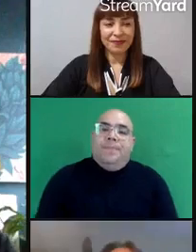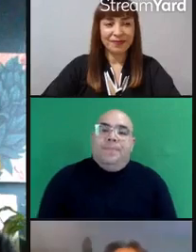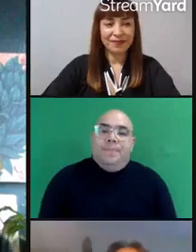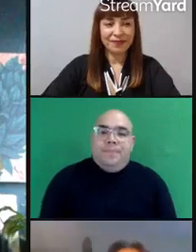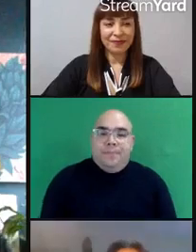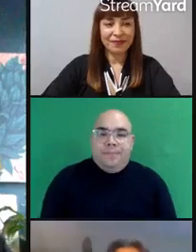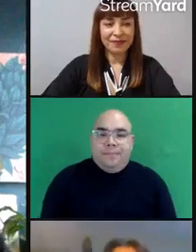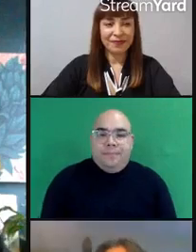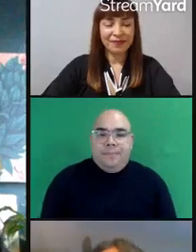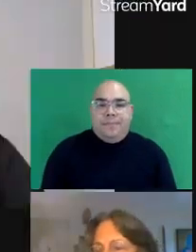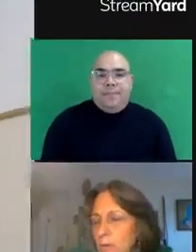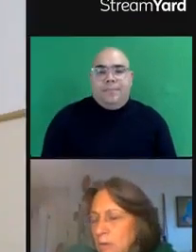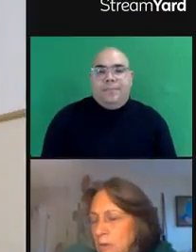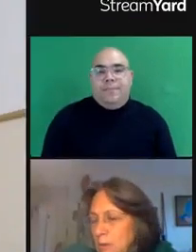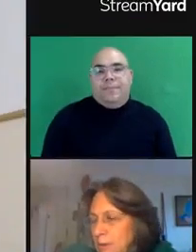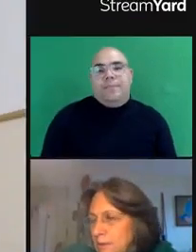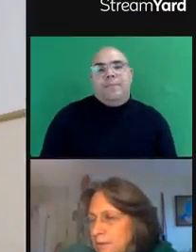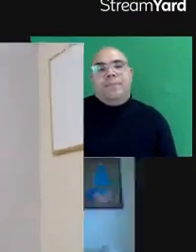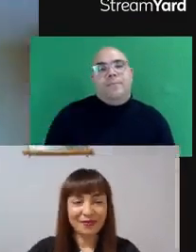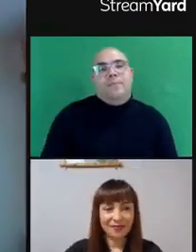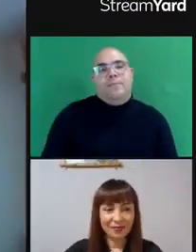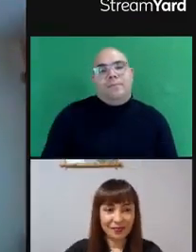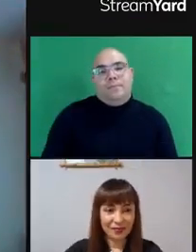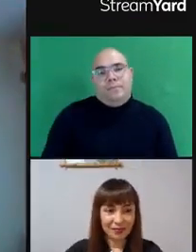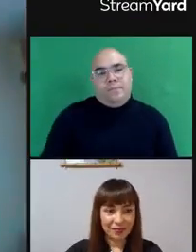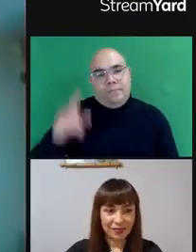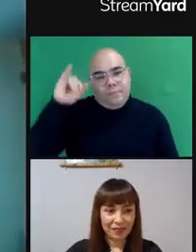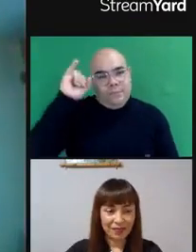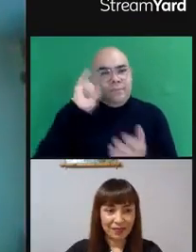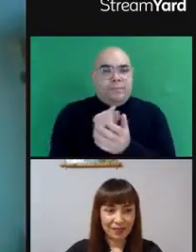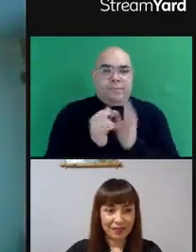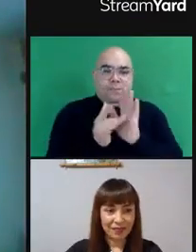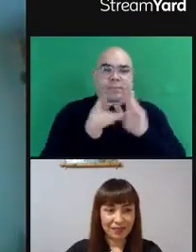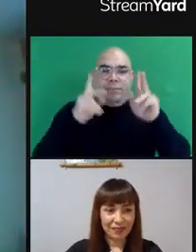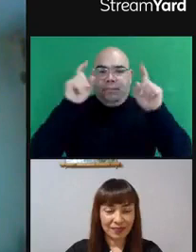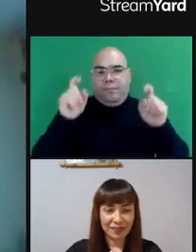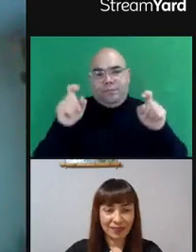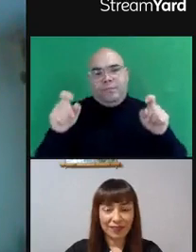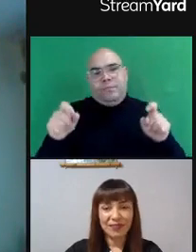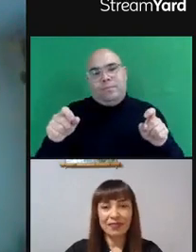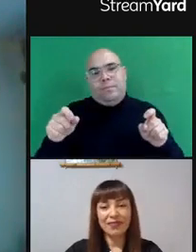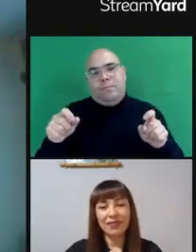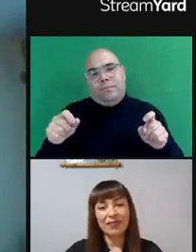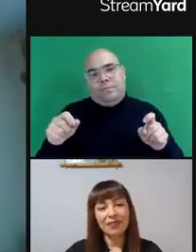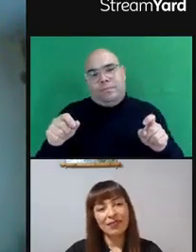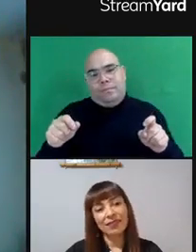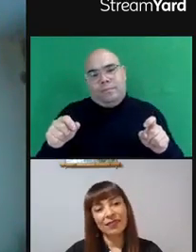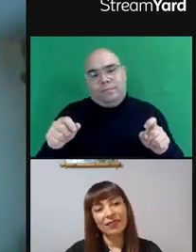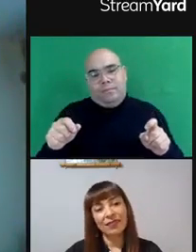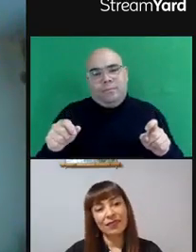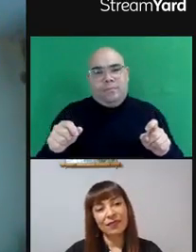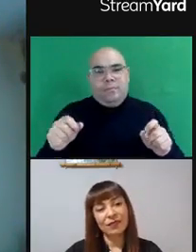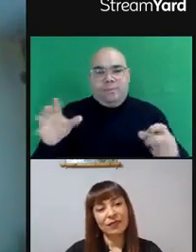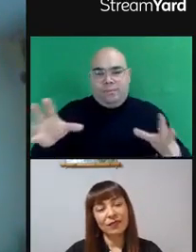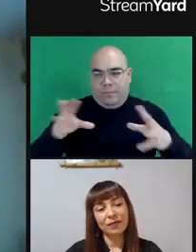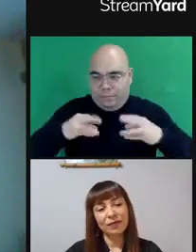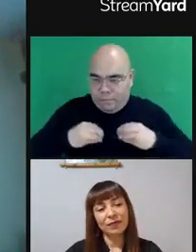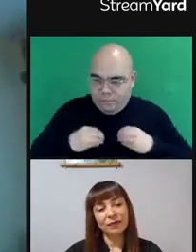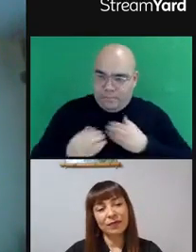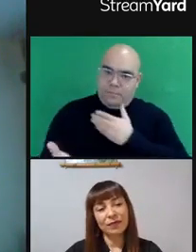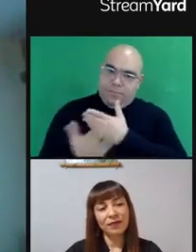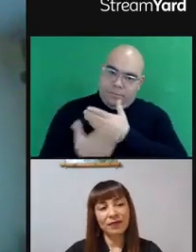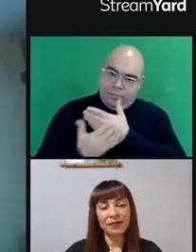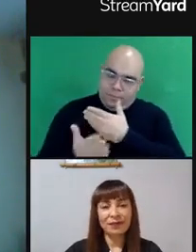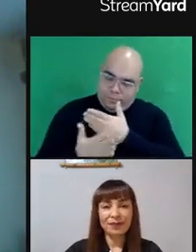Bueno, yo creo que sobre todo este tipo, digamos, yo no acepté esta invitación y me gustó